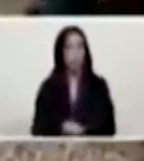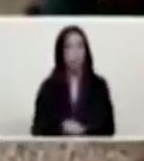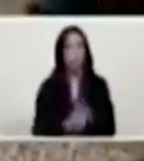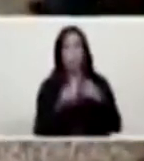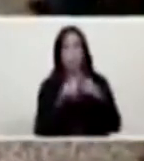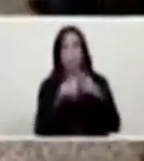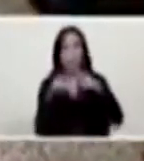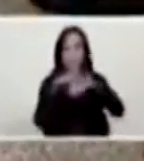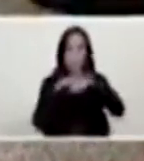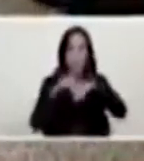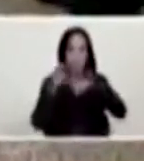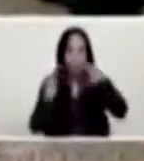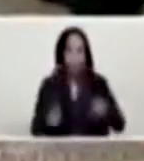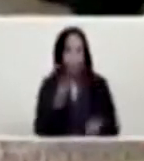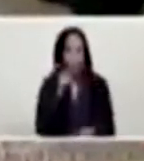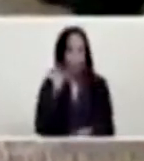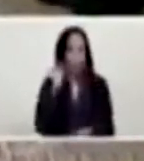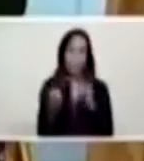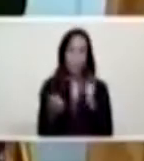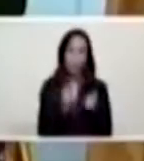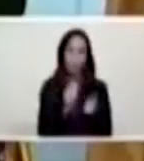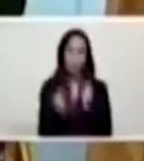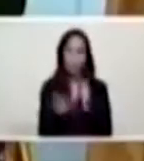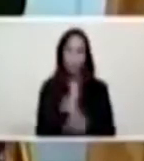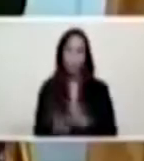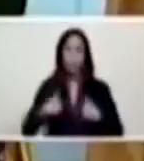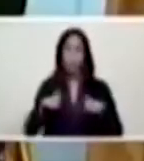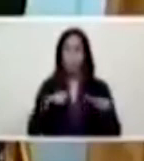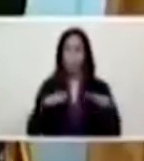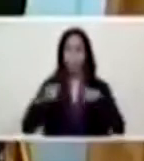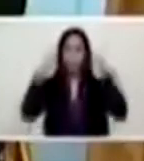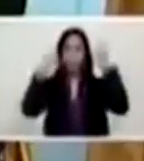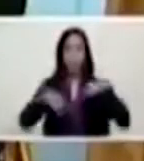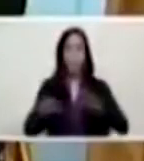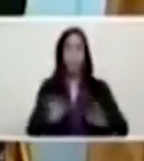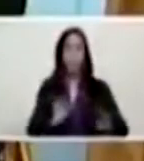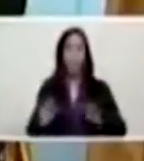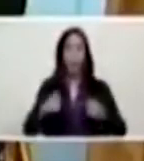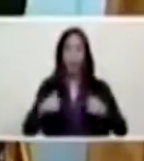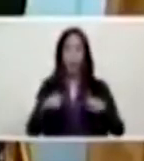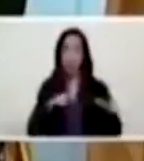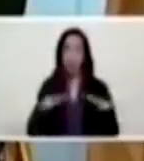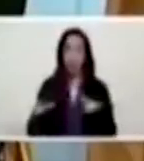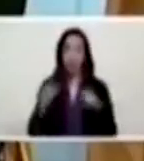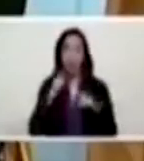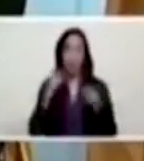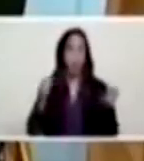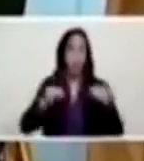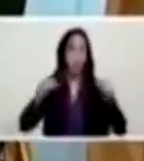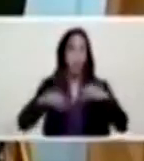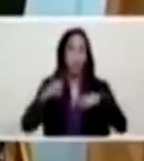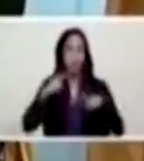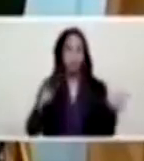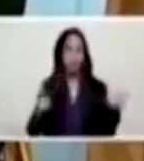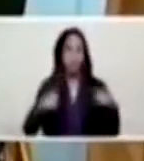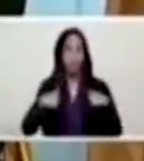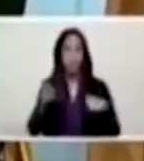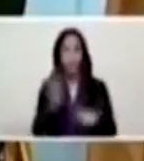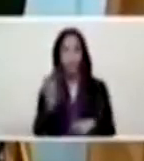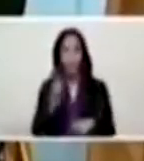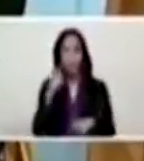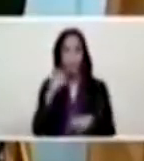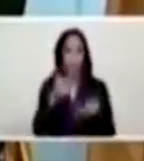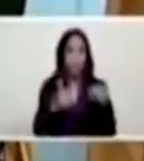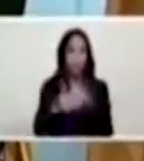Ministros, ministras, vicepresidentes. Estoy listo una vez más para en Venezuela, en